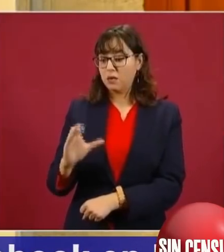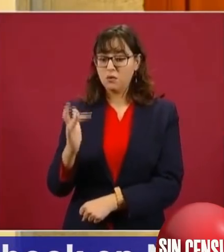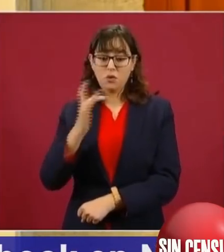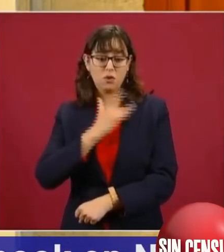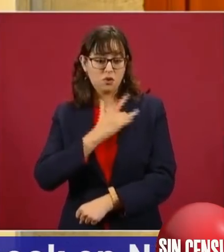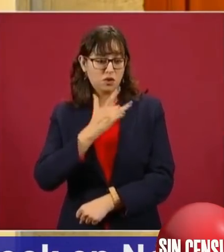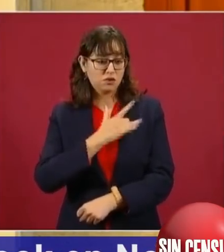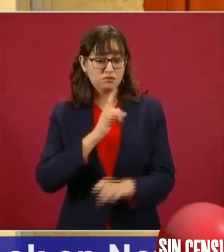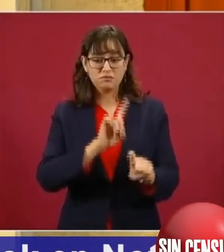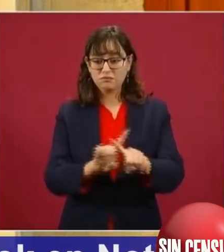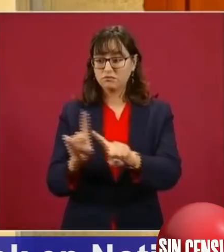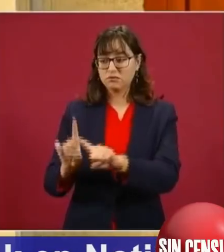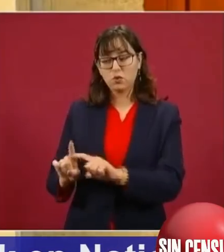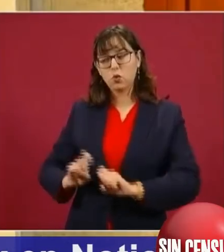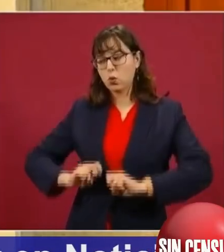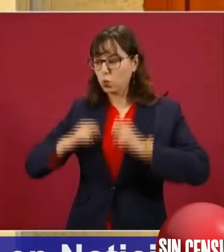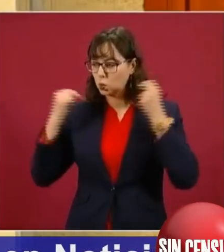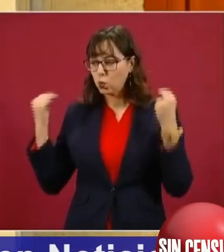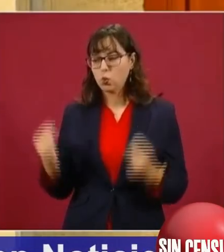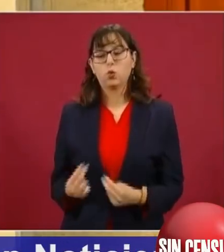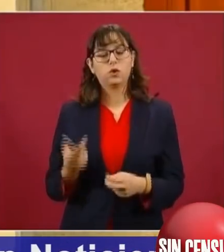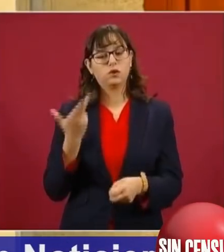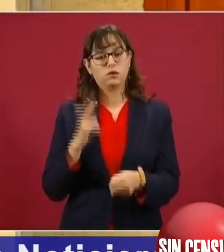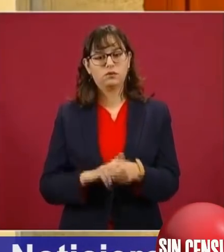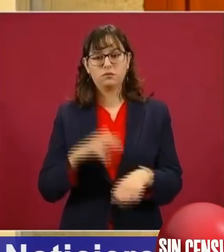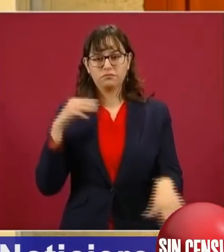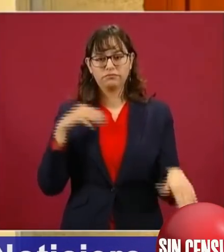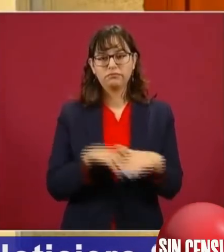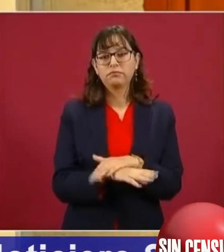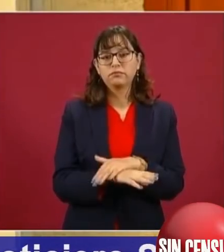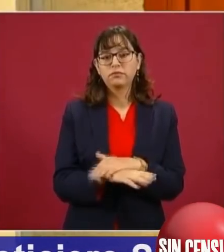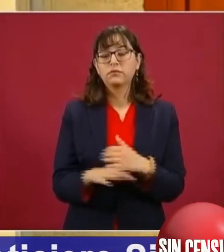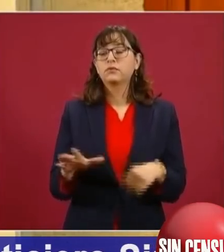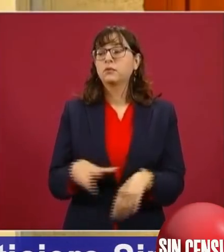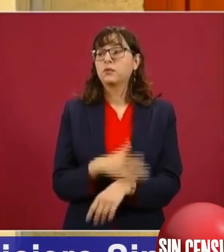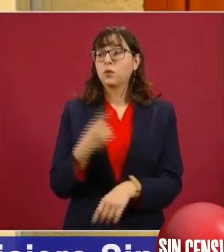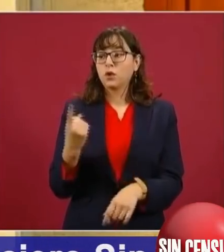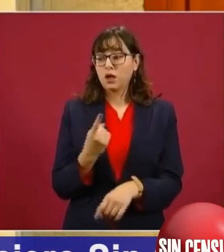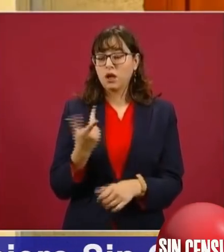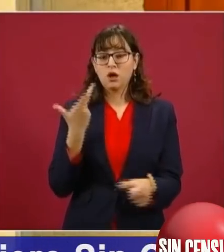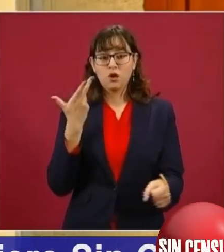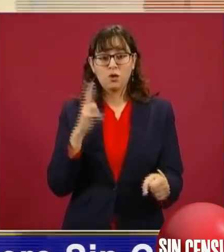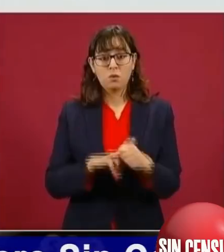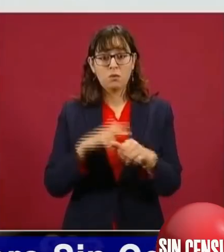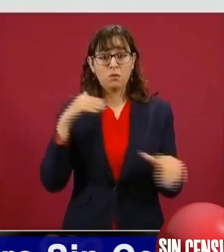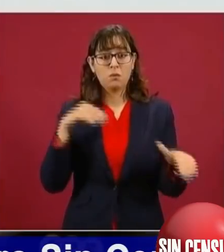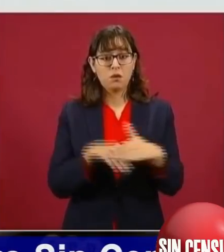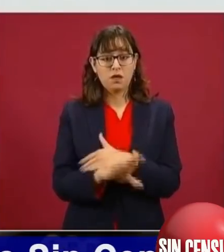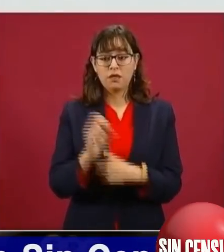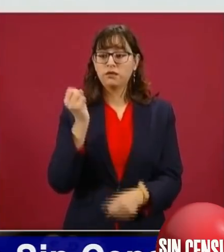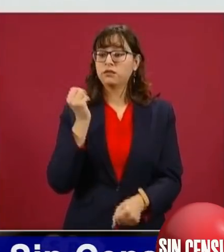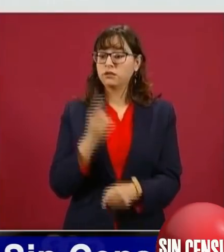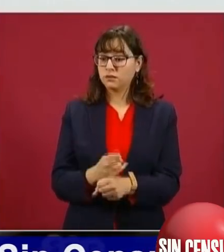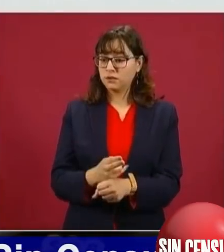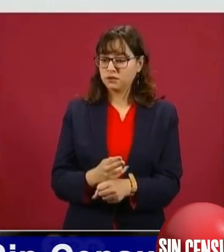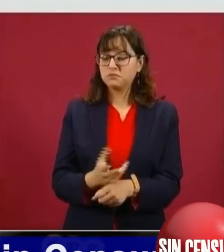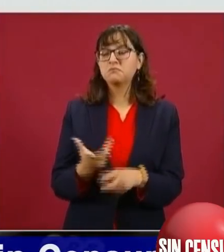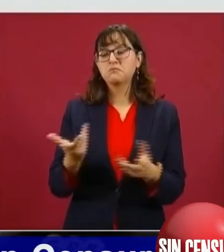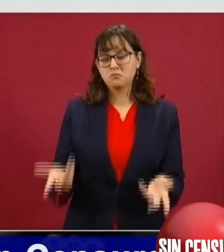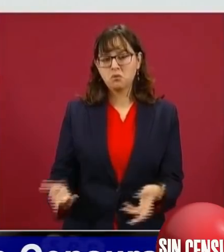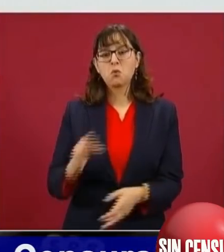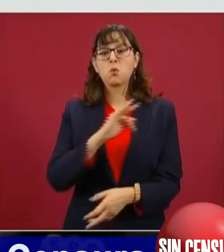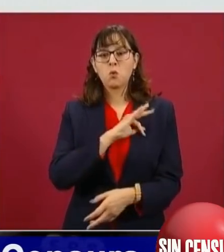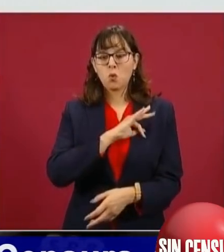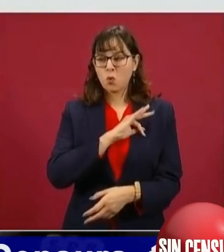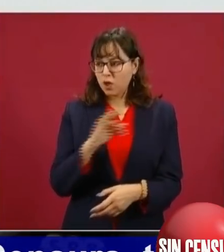que vayan al hospital. Esto es muy importante porque en la medida en que se llegue tempranamente al hospital, hay mayores posibilidades de dar